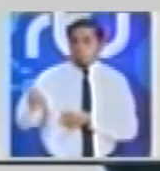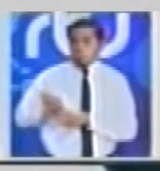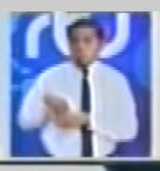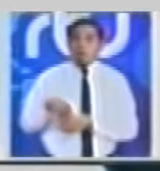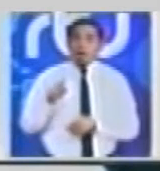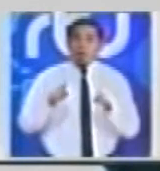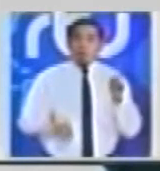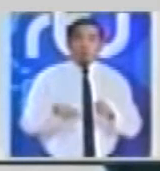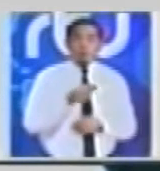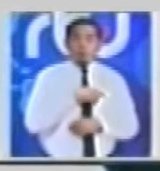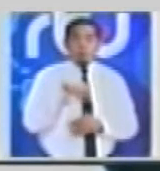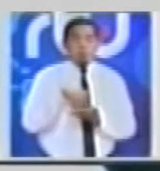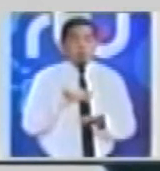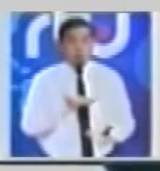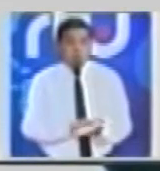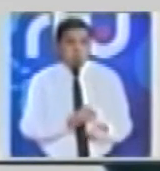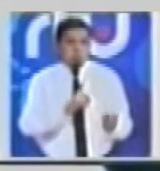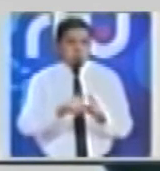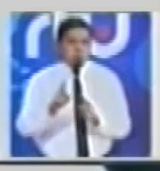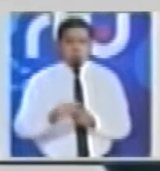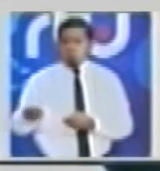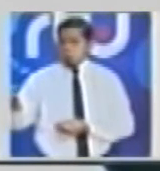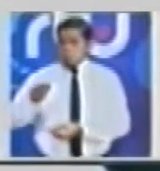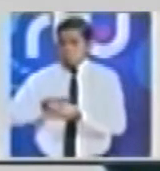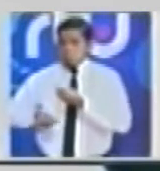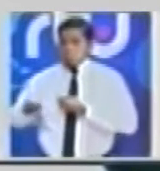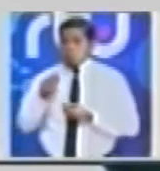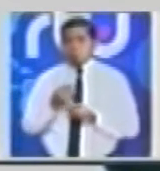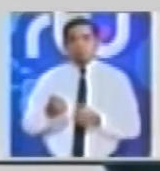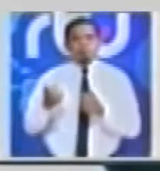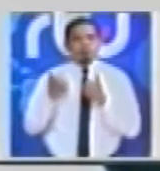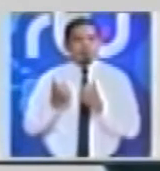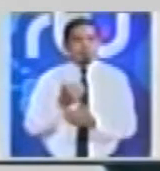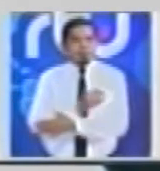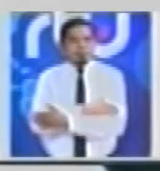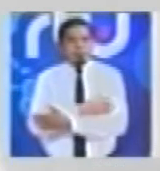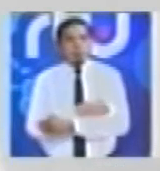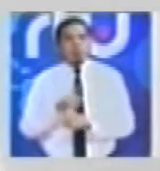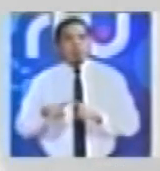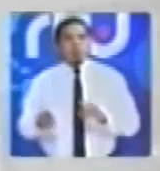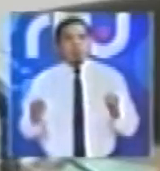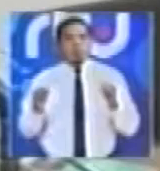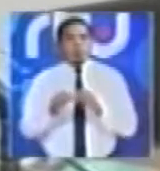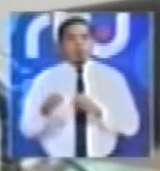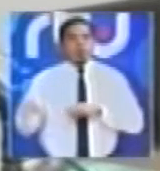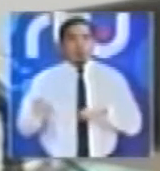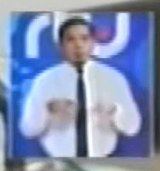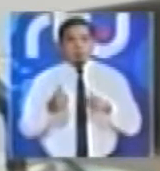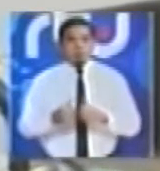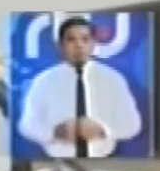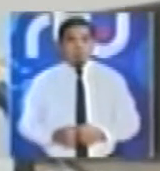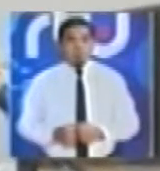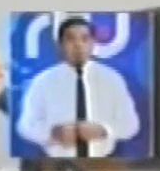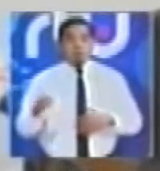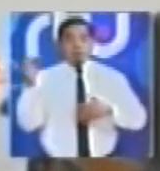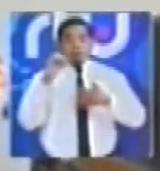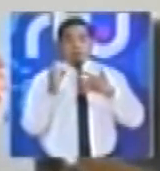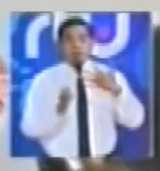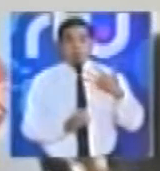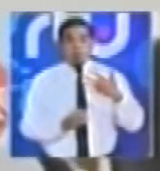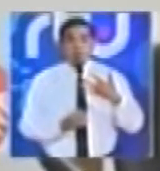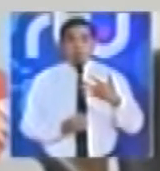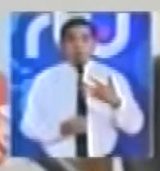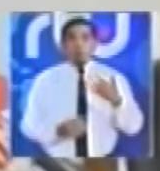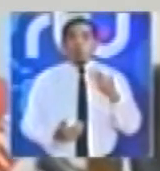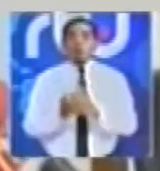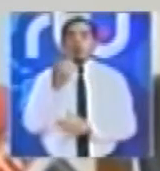tienen proyectos, tienen otro tipo de ingresos. Nos parece que eso va a consolidar los temas de autogestión. El titular de la CENESID dijo que con la nueva LOES,